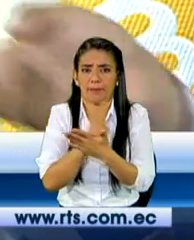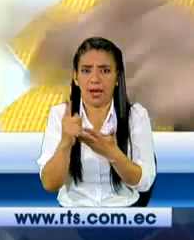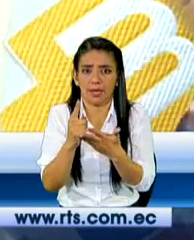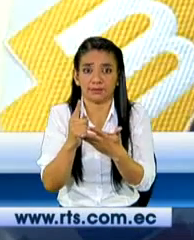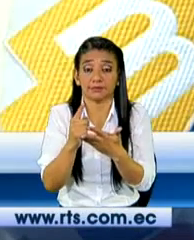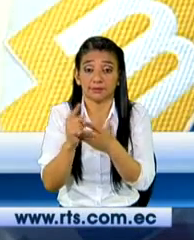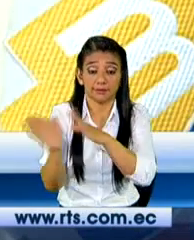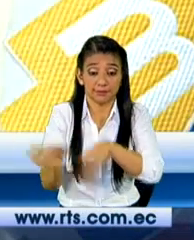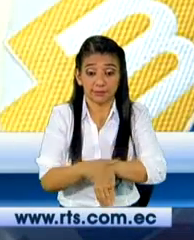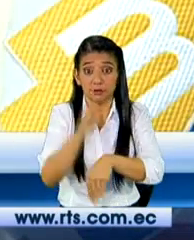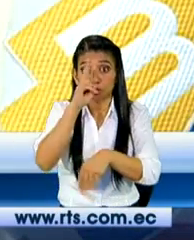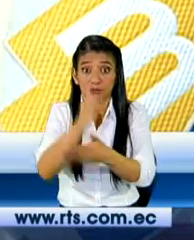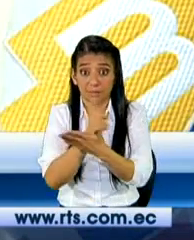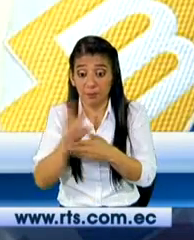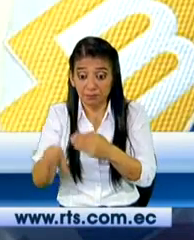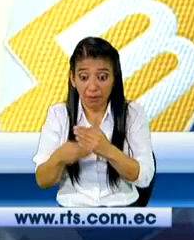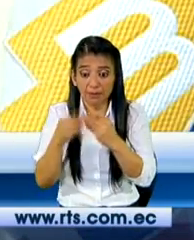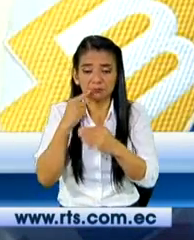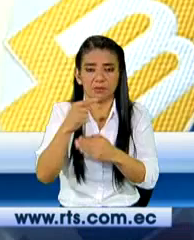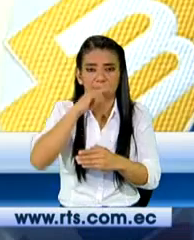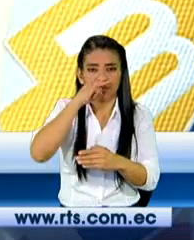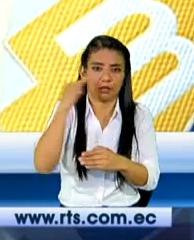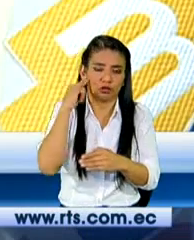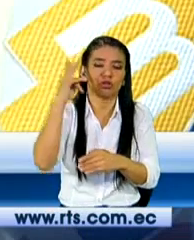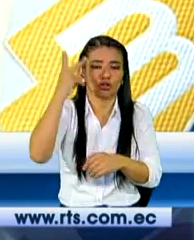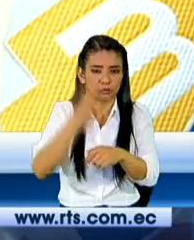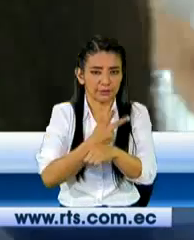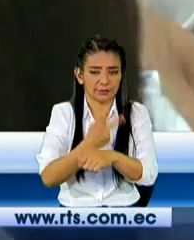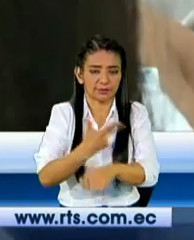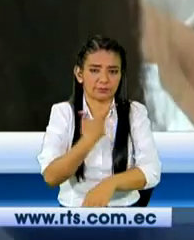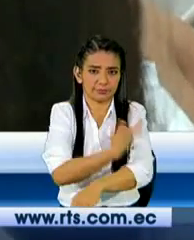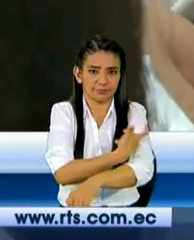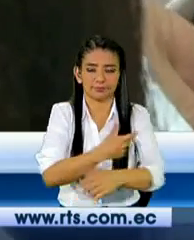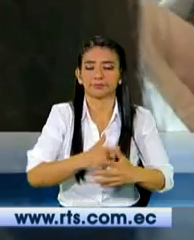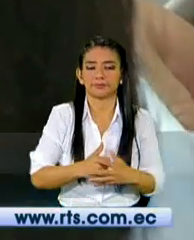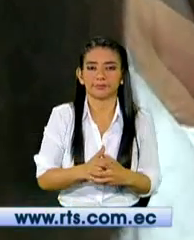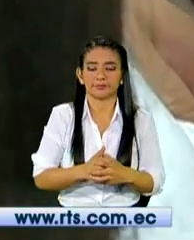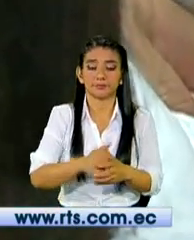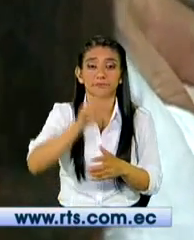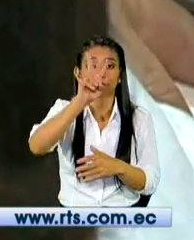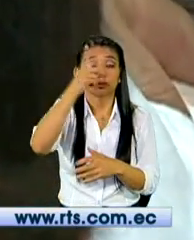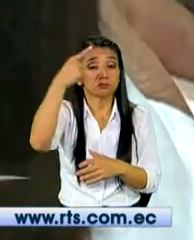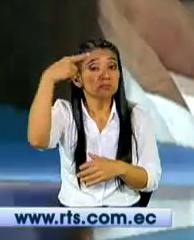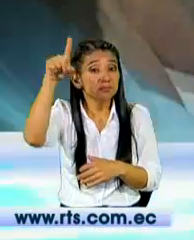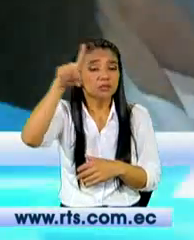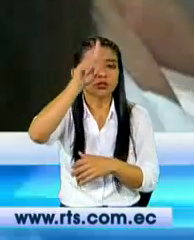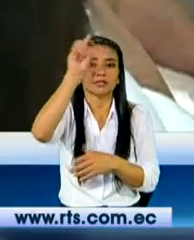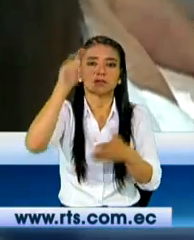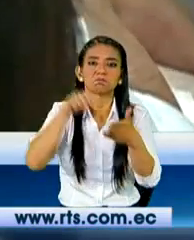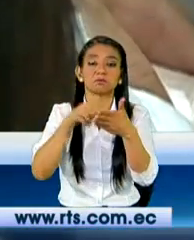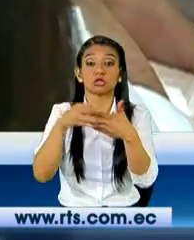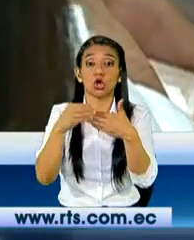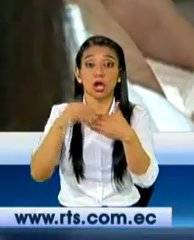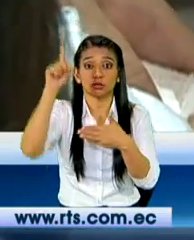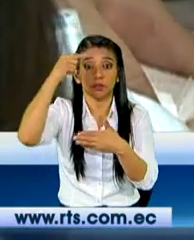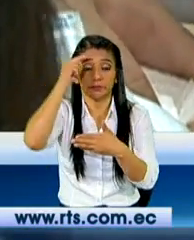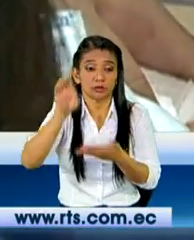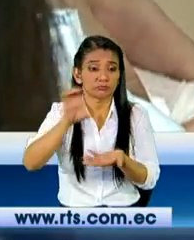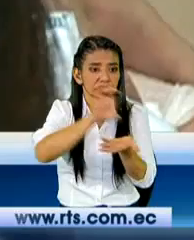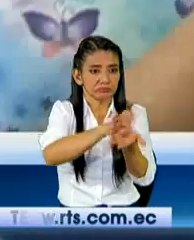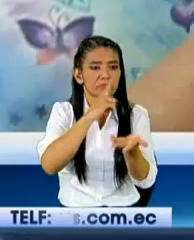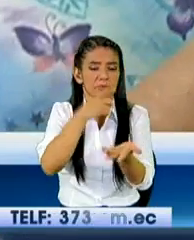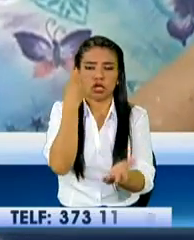2 semanas más específicamente para los niños para que puedan recibir la segunda dosis. $2.100.000 son los que ha destinado el gobierno